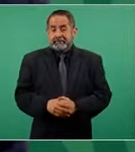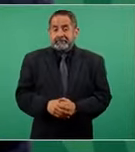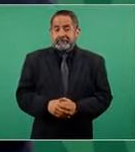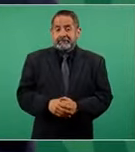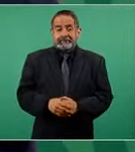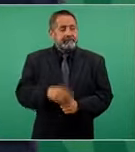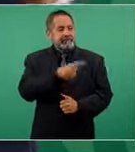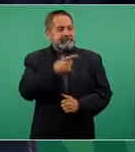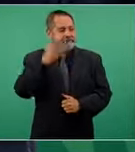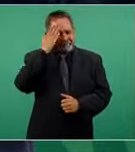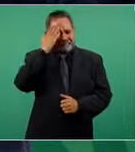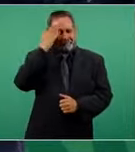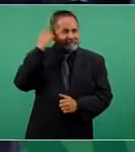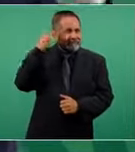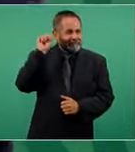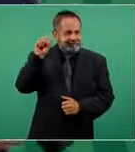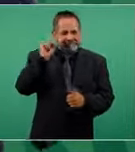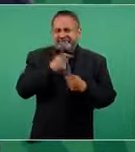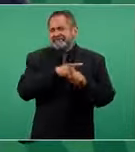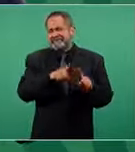líderes sindicales, a todos,